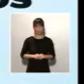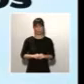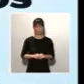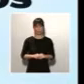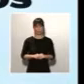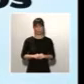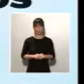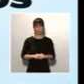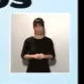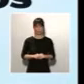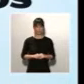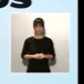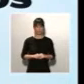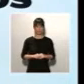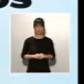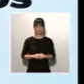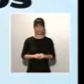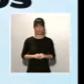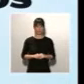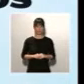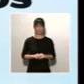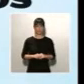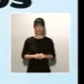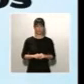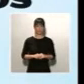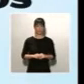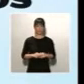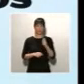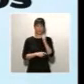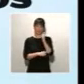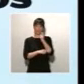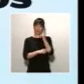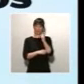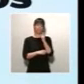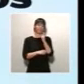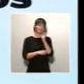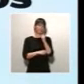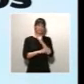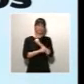Mientras el dolor golpeaba a nuestros compañeros de Ciudad Real por la muerte del compañero,